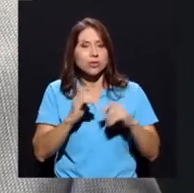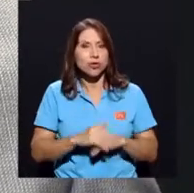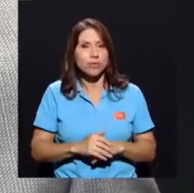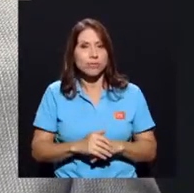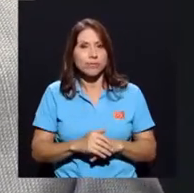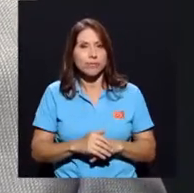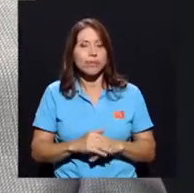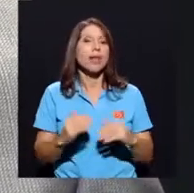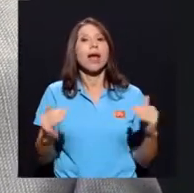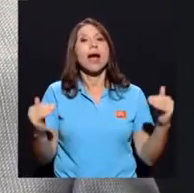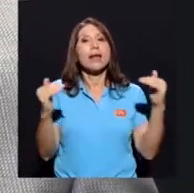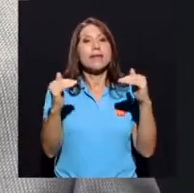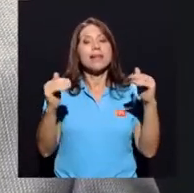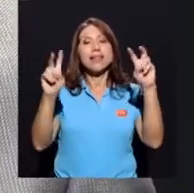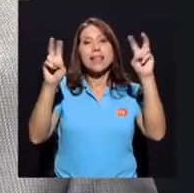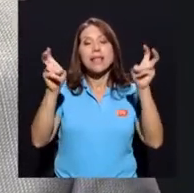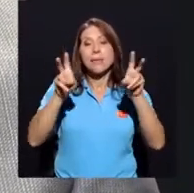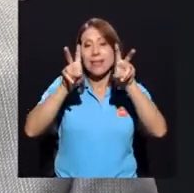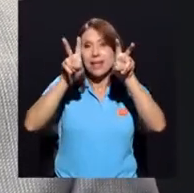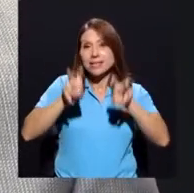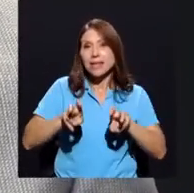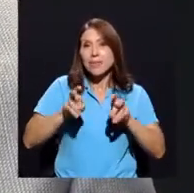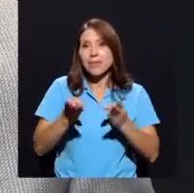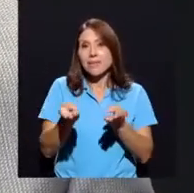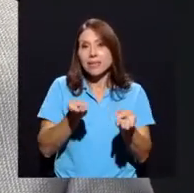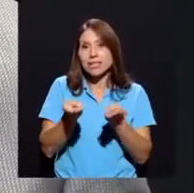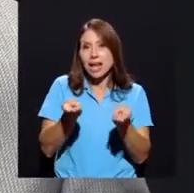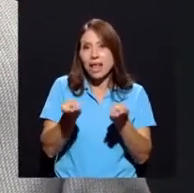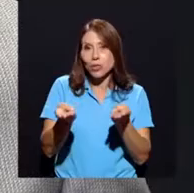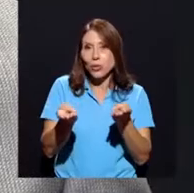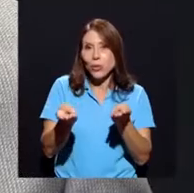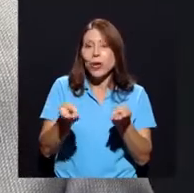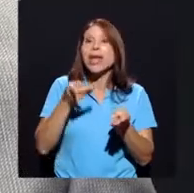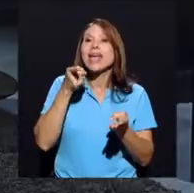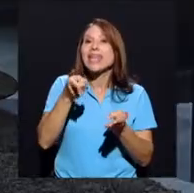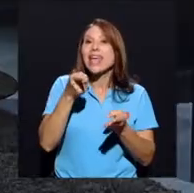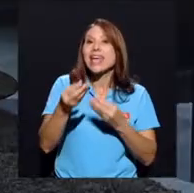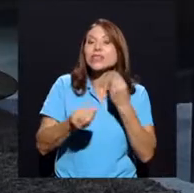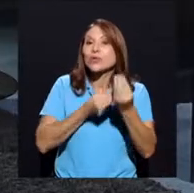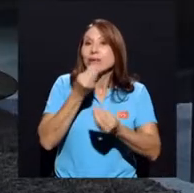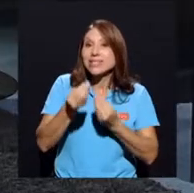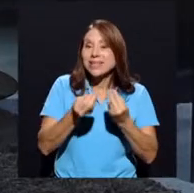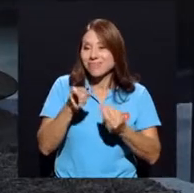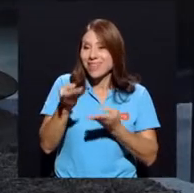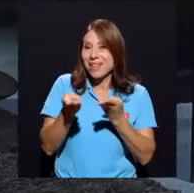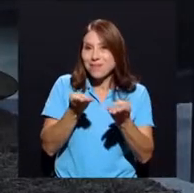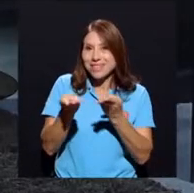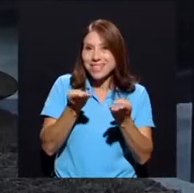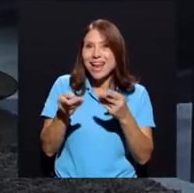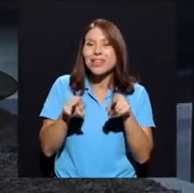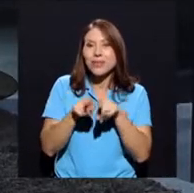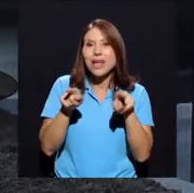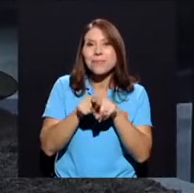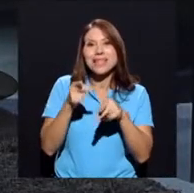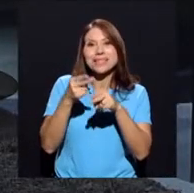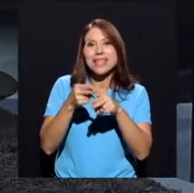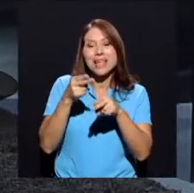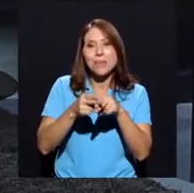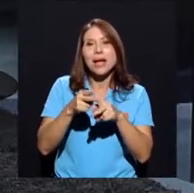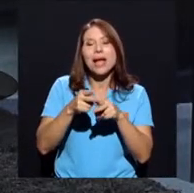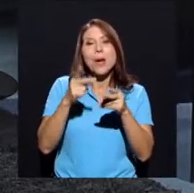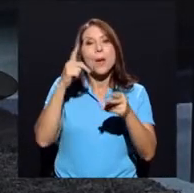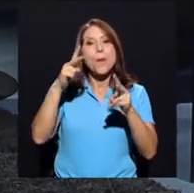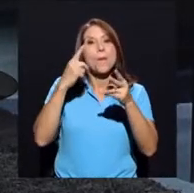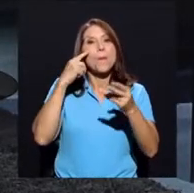a nivel del tema del examen de bachillerato que son números prox que usamos en dos el bachillerato y otra cosa que se llama las pruebas pisa